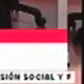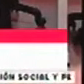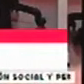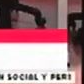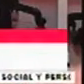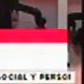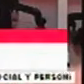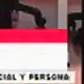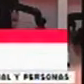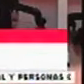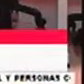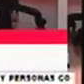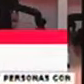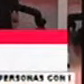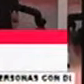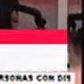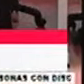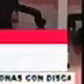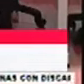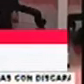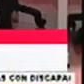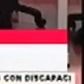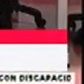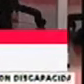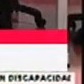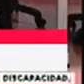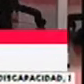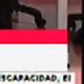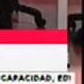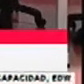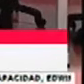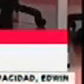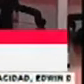Pregunta. Las personas que fueron convocadas o fueron llamadas